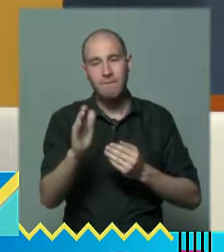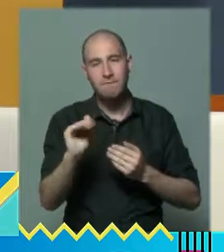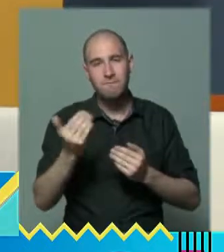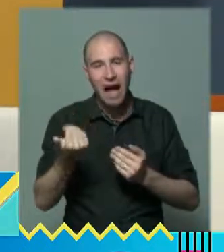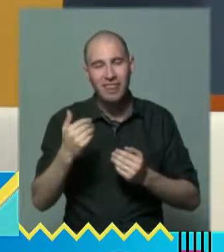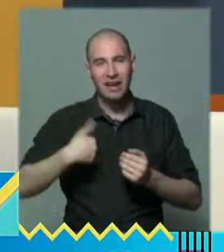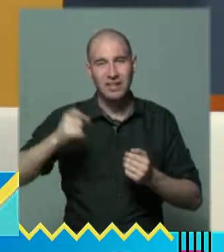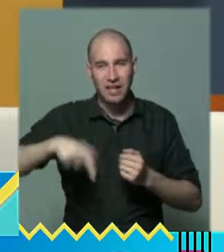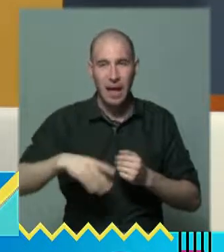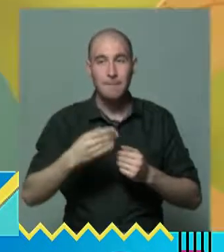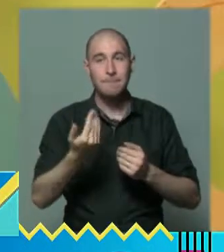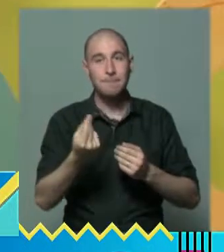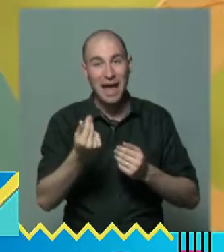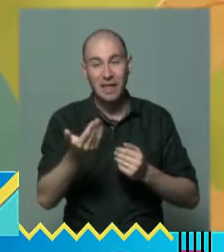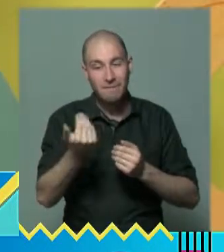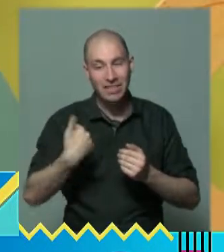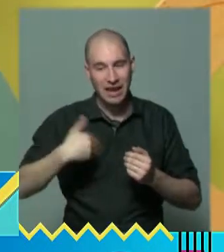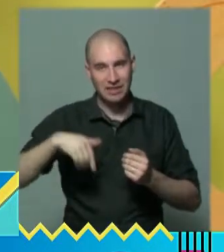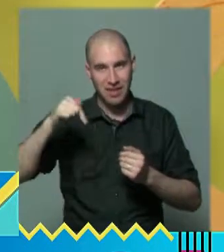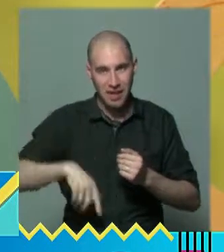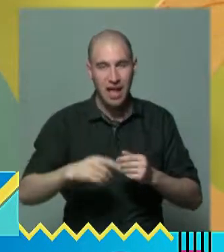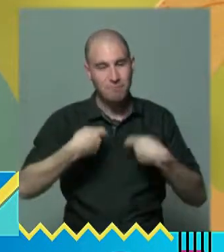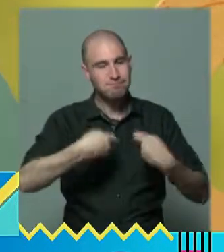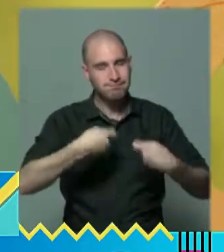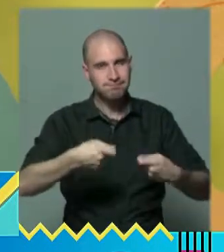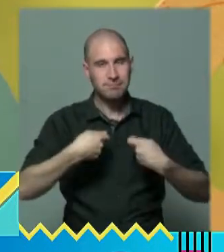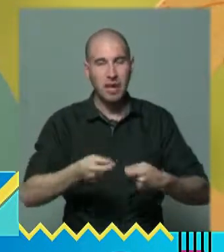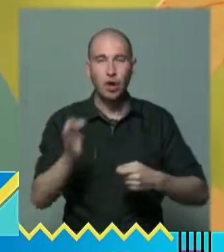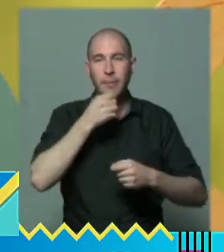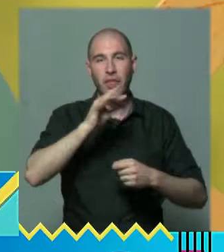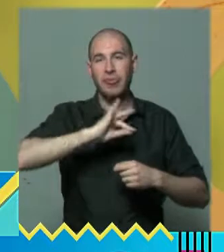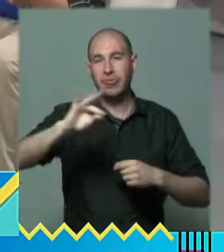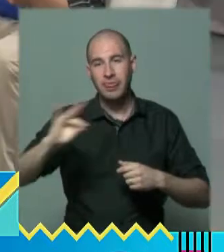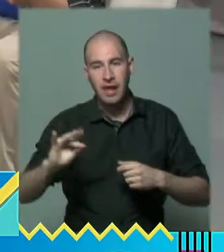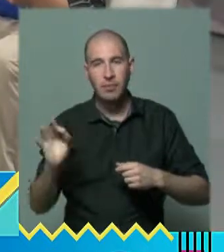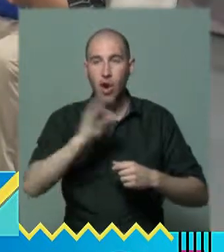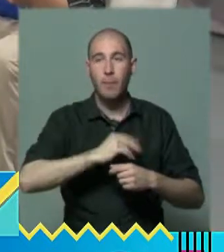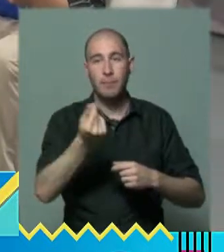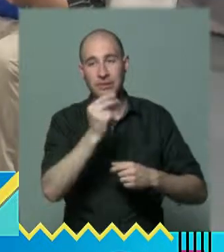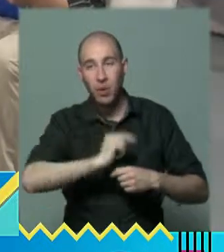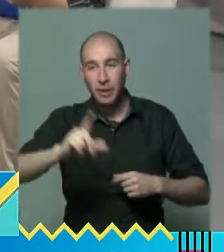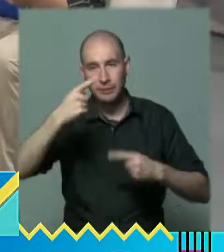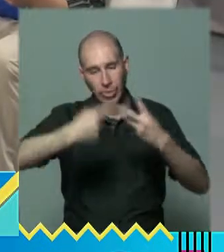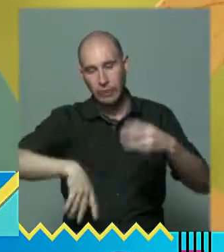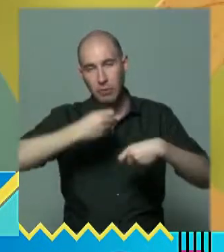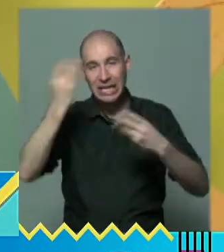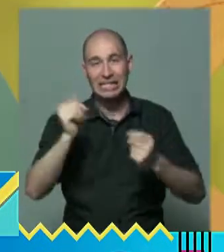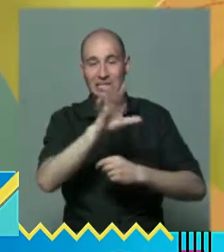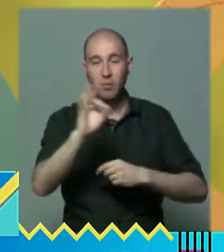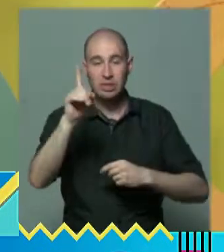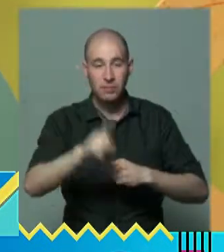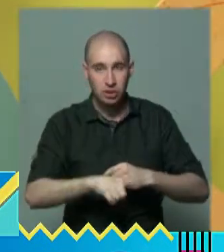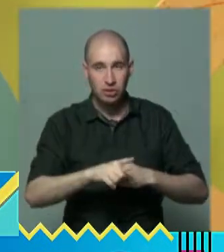O sea, de toda la plata de déficit fiscal que la Argentina tenía que financiar, o con deuda, o con inflación, o con lo que sea, el